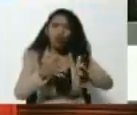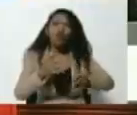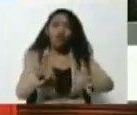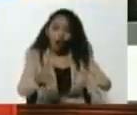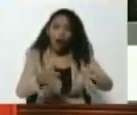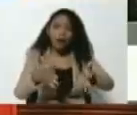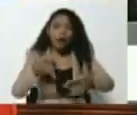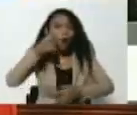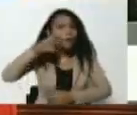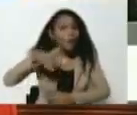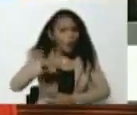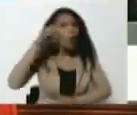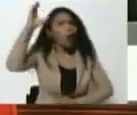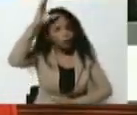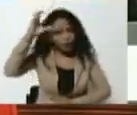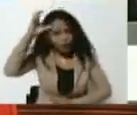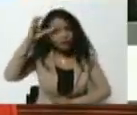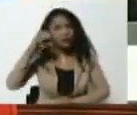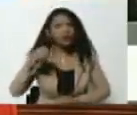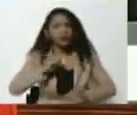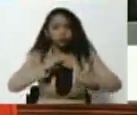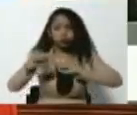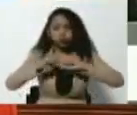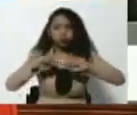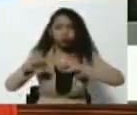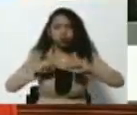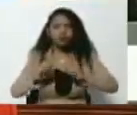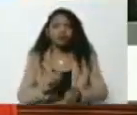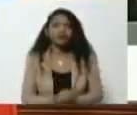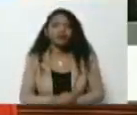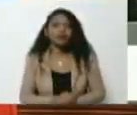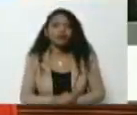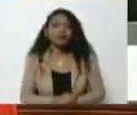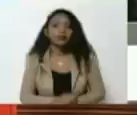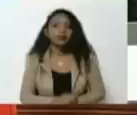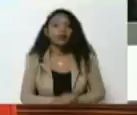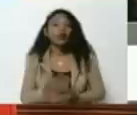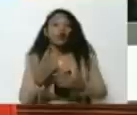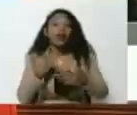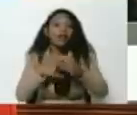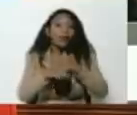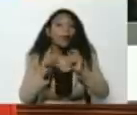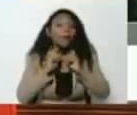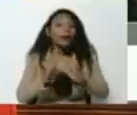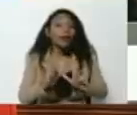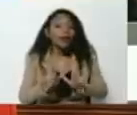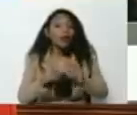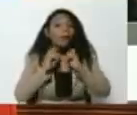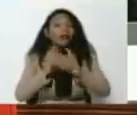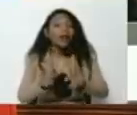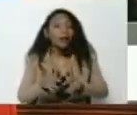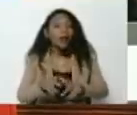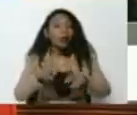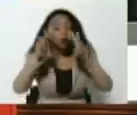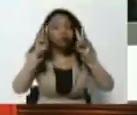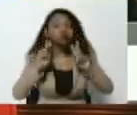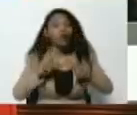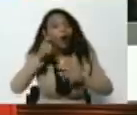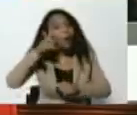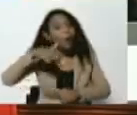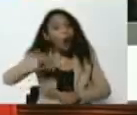ganamos con el pueblo consciente, organizado y movilizado. Y lo que vayamos a perder, lo perdemos con dignidad, con el